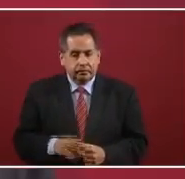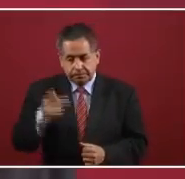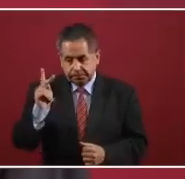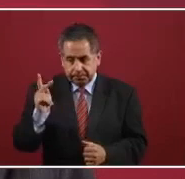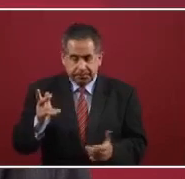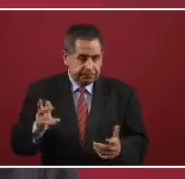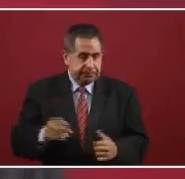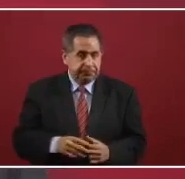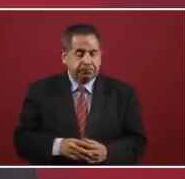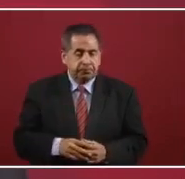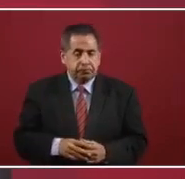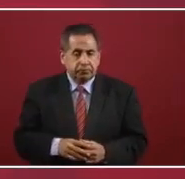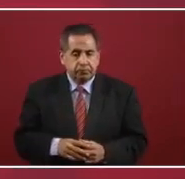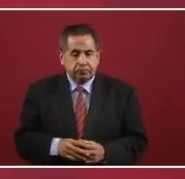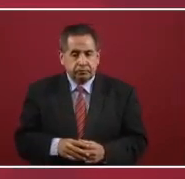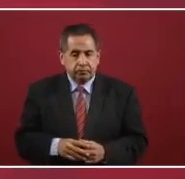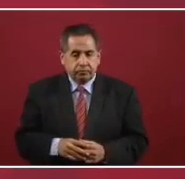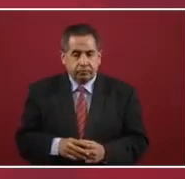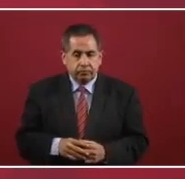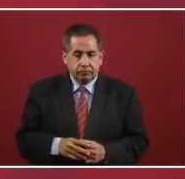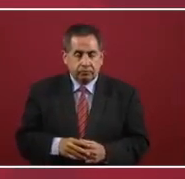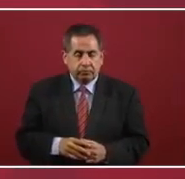son